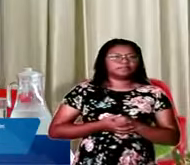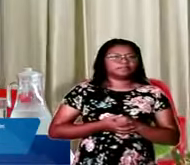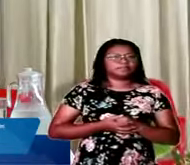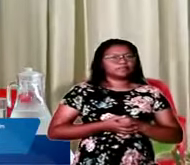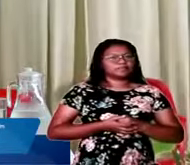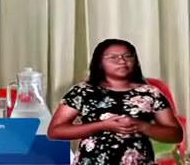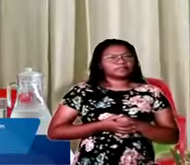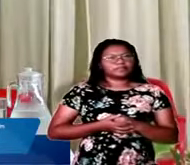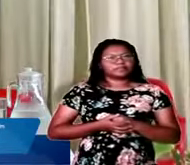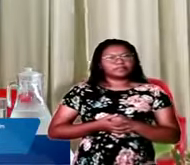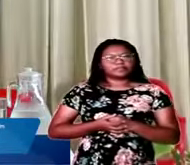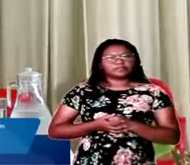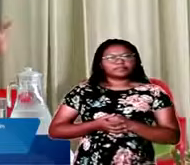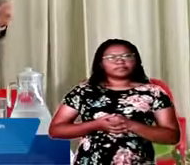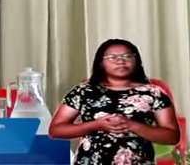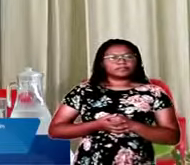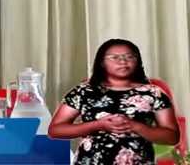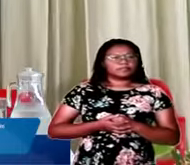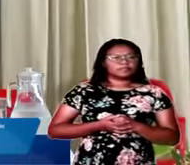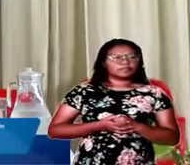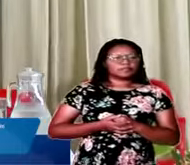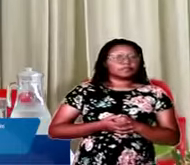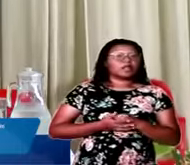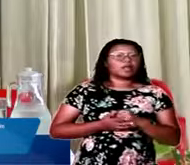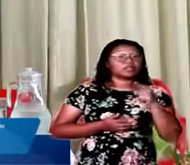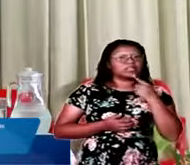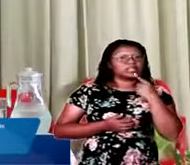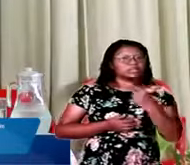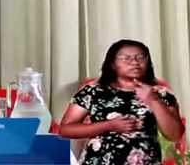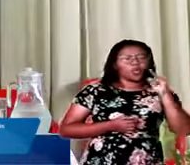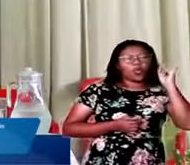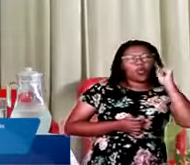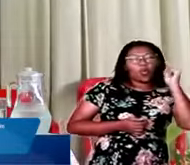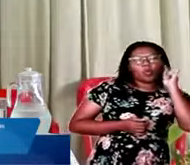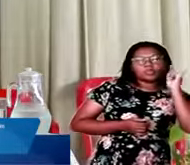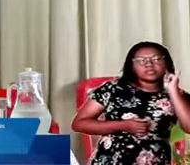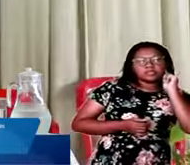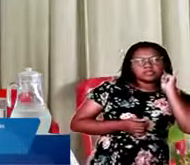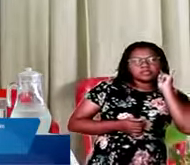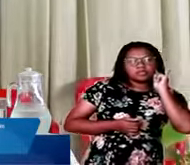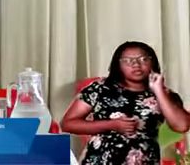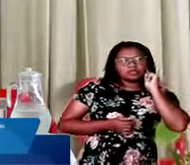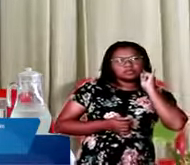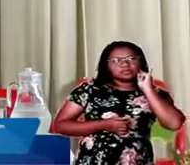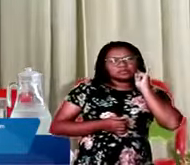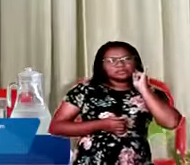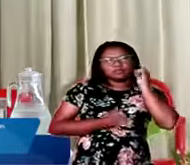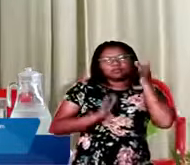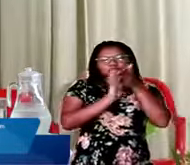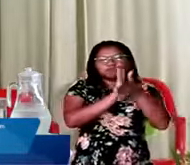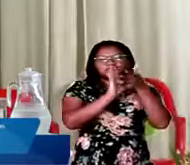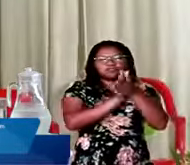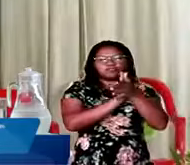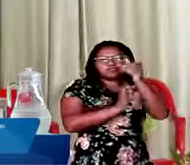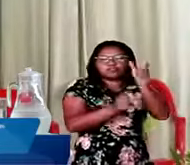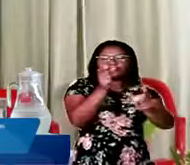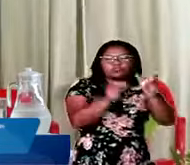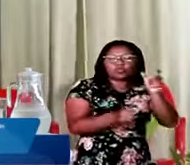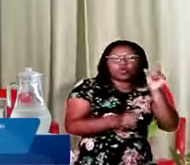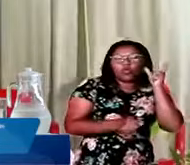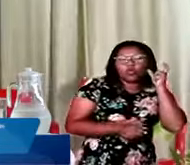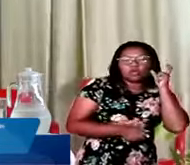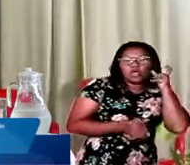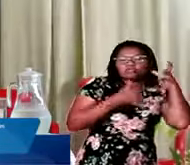Dice así: oísteis que fue dicho. Así que ellos oían y enseñaban así: